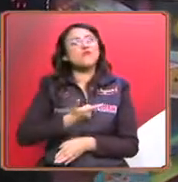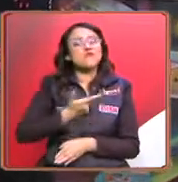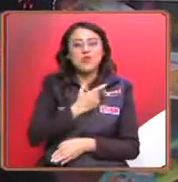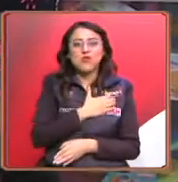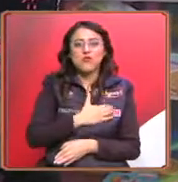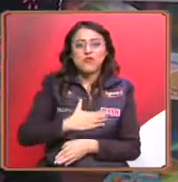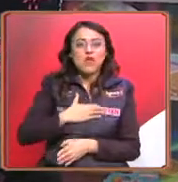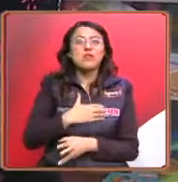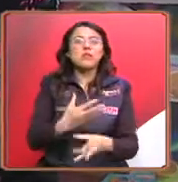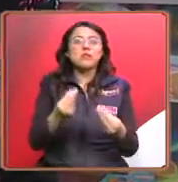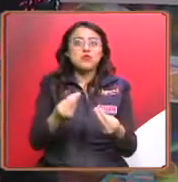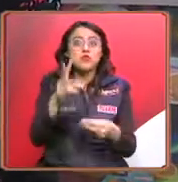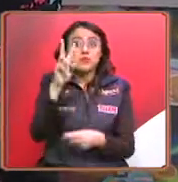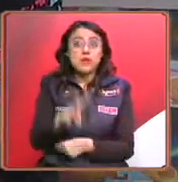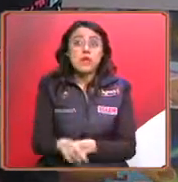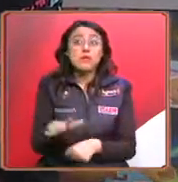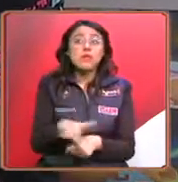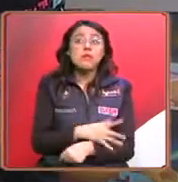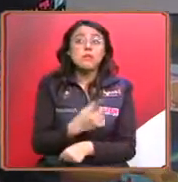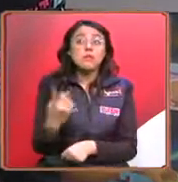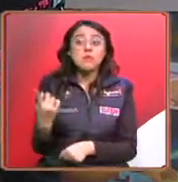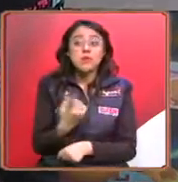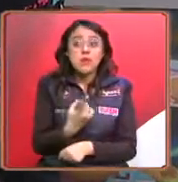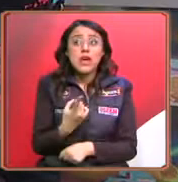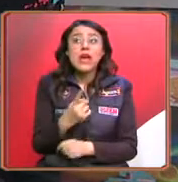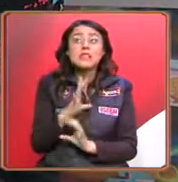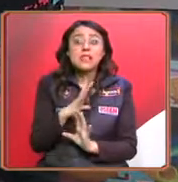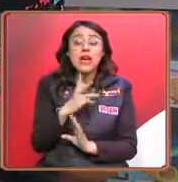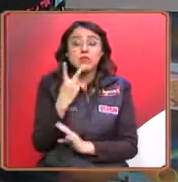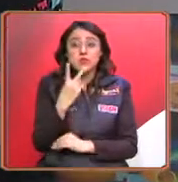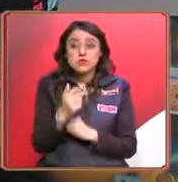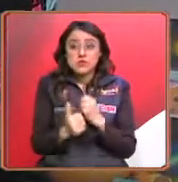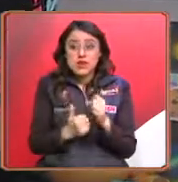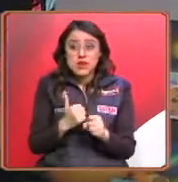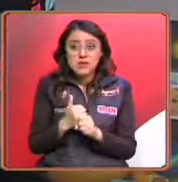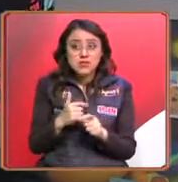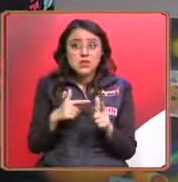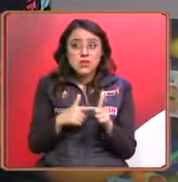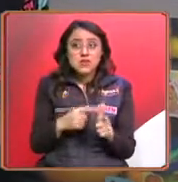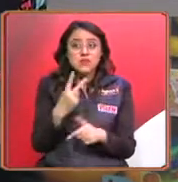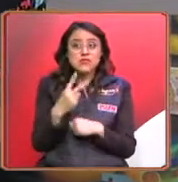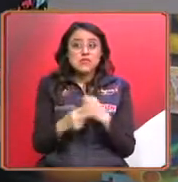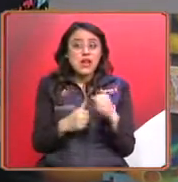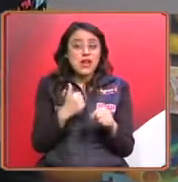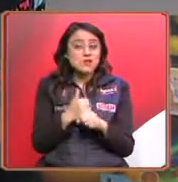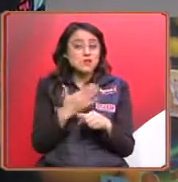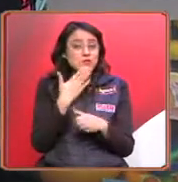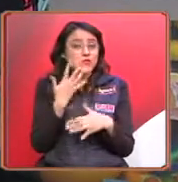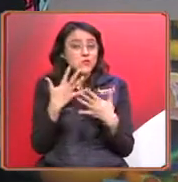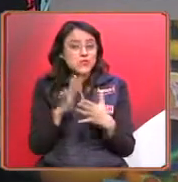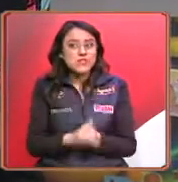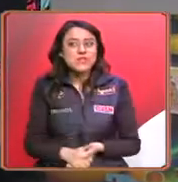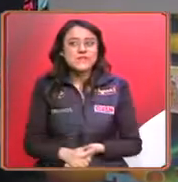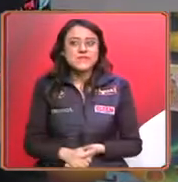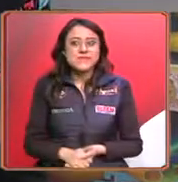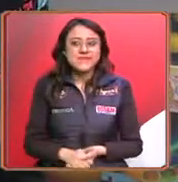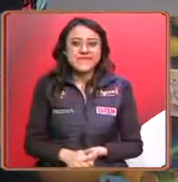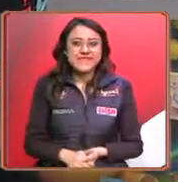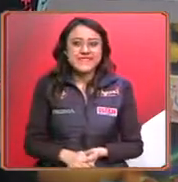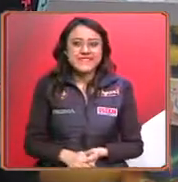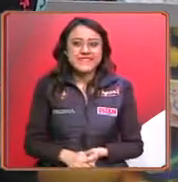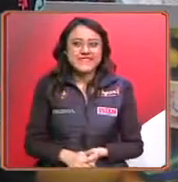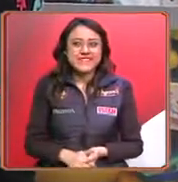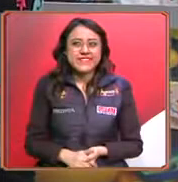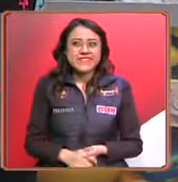Marianita, porque pues ya tenemos 2 años contribuyendo con... Sí, 2 años. Pues con